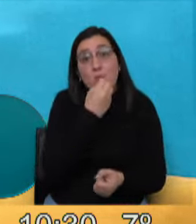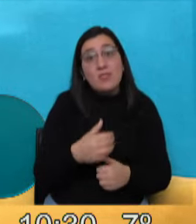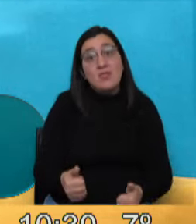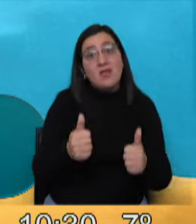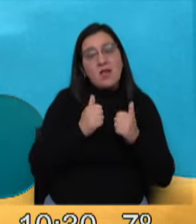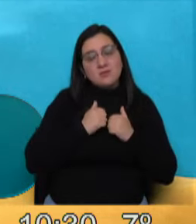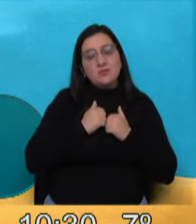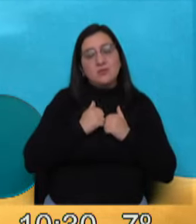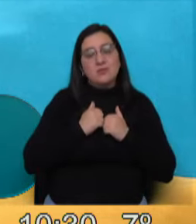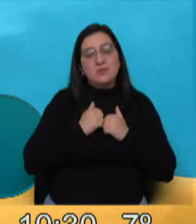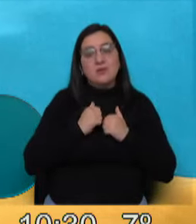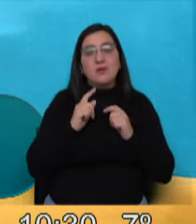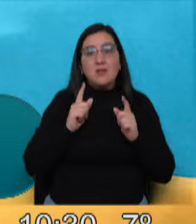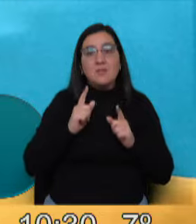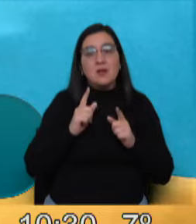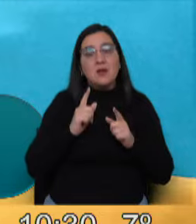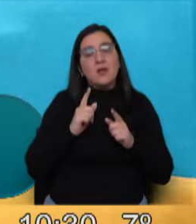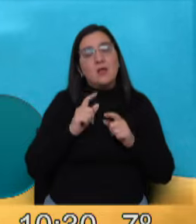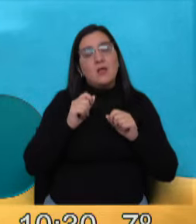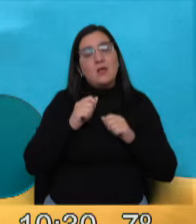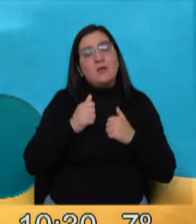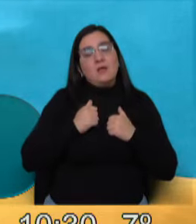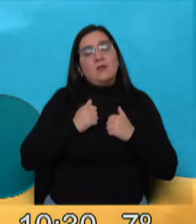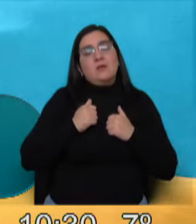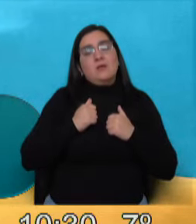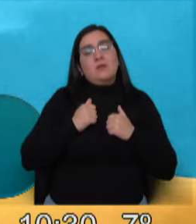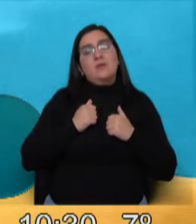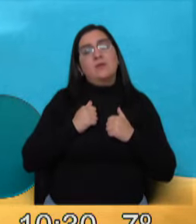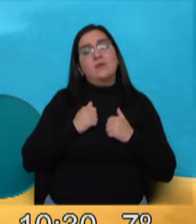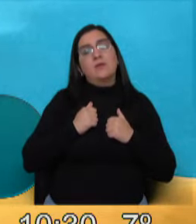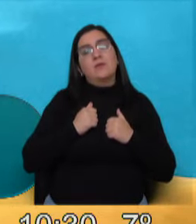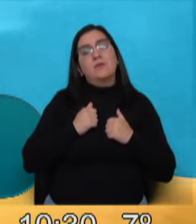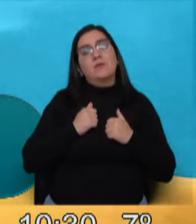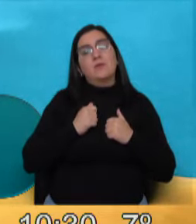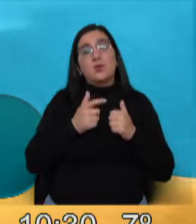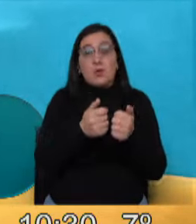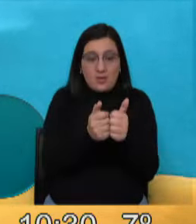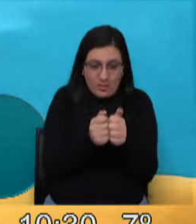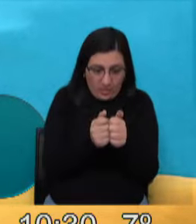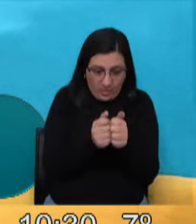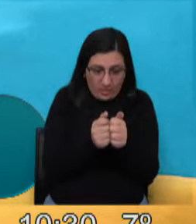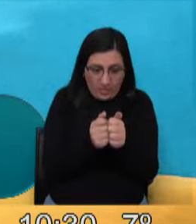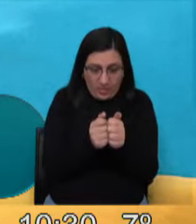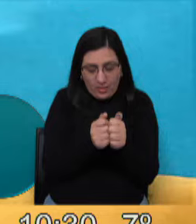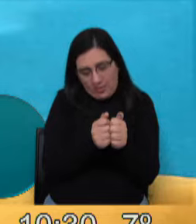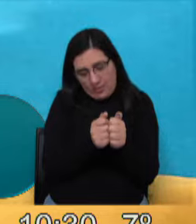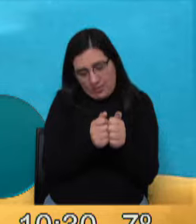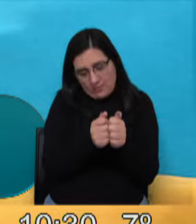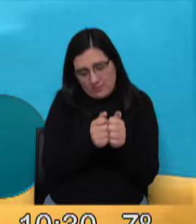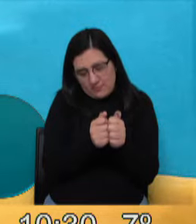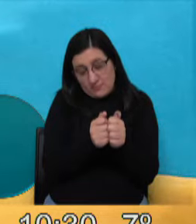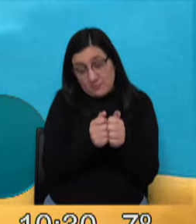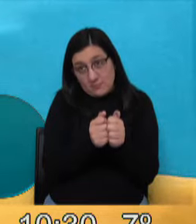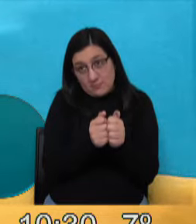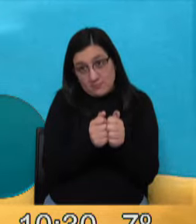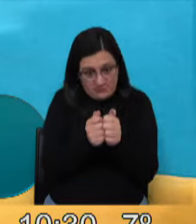buen descanso y la higiene del sueño, ¿tá? No se acuesten prendido una cosa, una pantalla y se levanten prendido. Higiene del sueño, descansen bien,